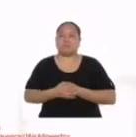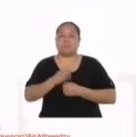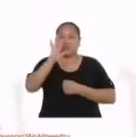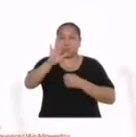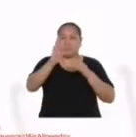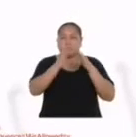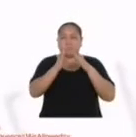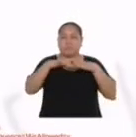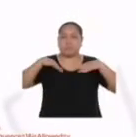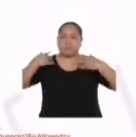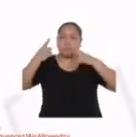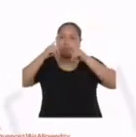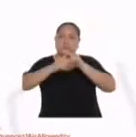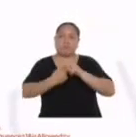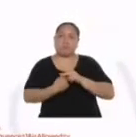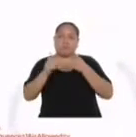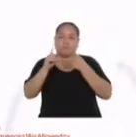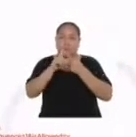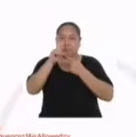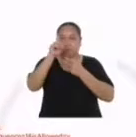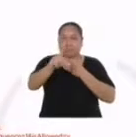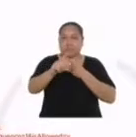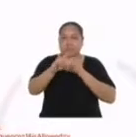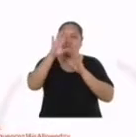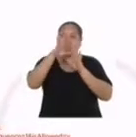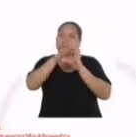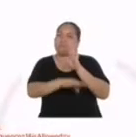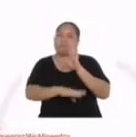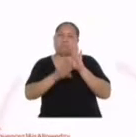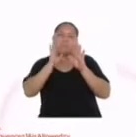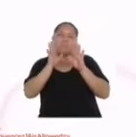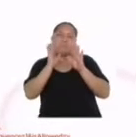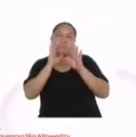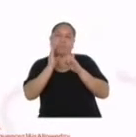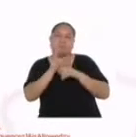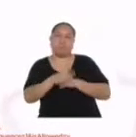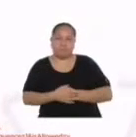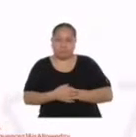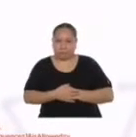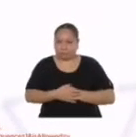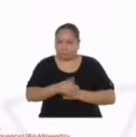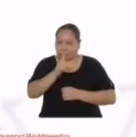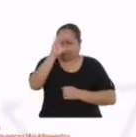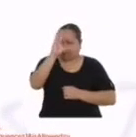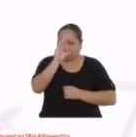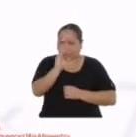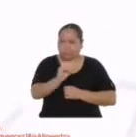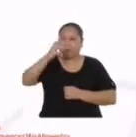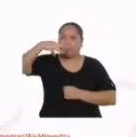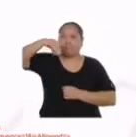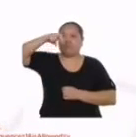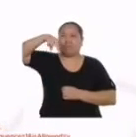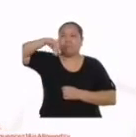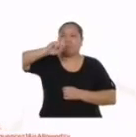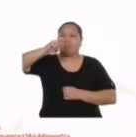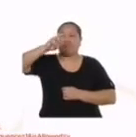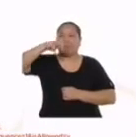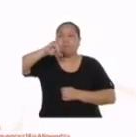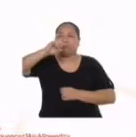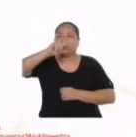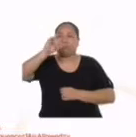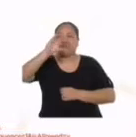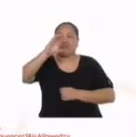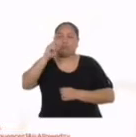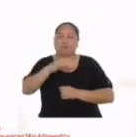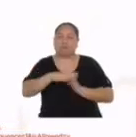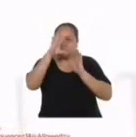En casa podemos empezar por 1. La minimización o acción de reducir al mínimo posible el volumen y peligrosidad